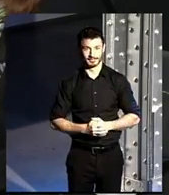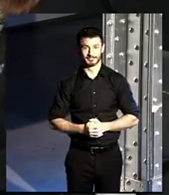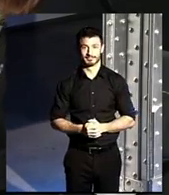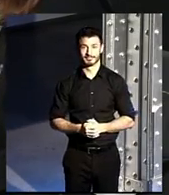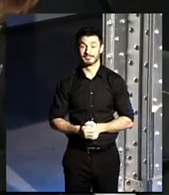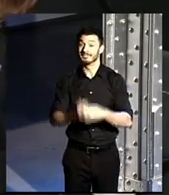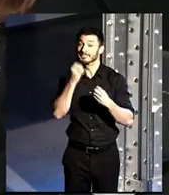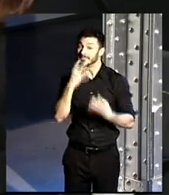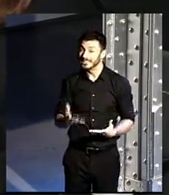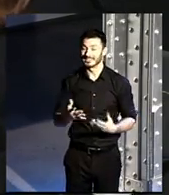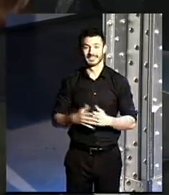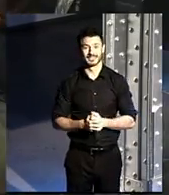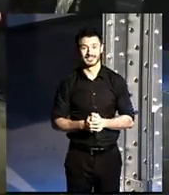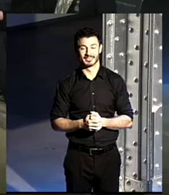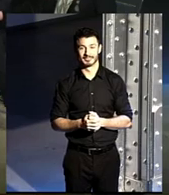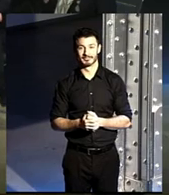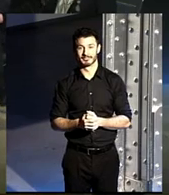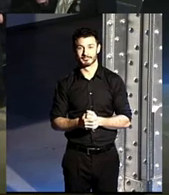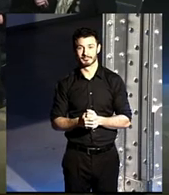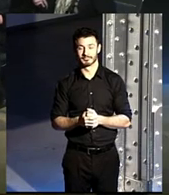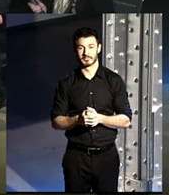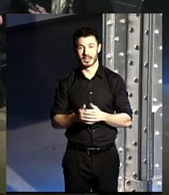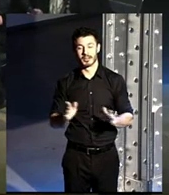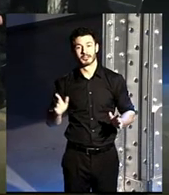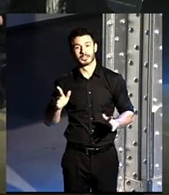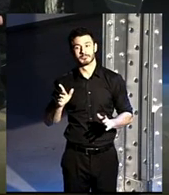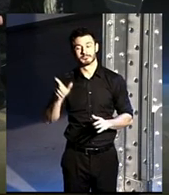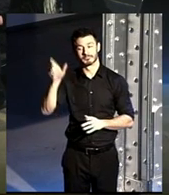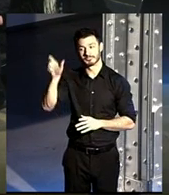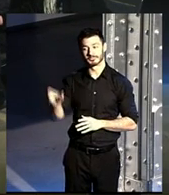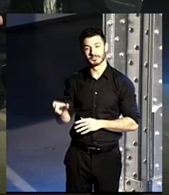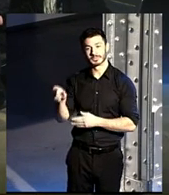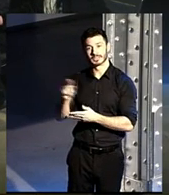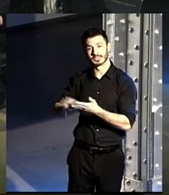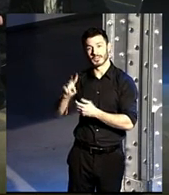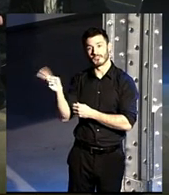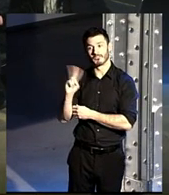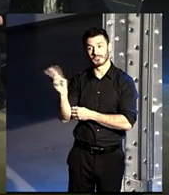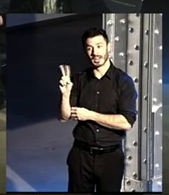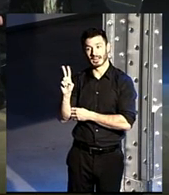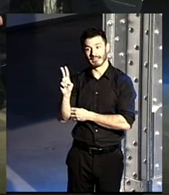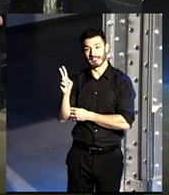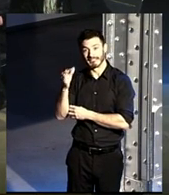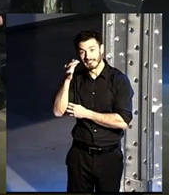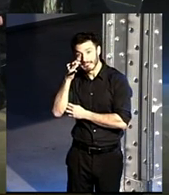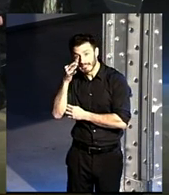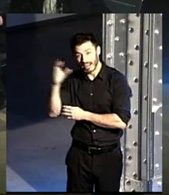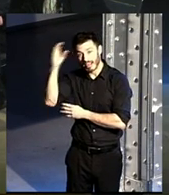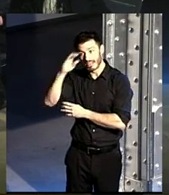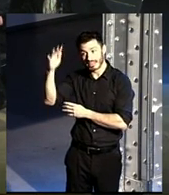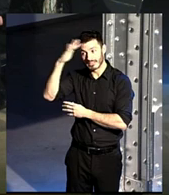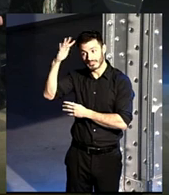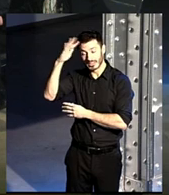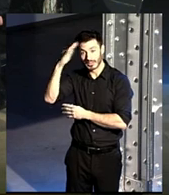Bien, pues sí. Sin embargo, y pese a que Julio Verne, por tanto, no llegó a escribir ciencia ficción, sobre la posible